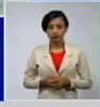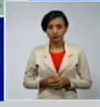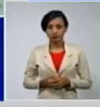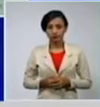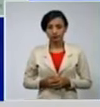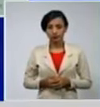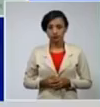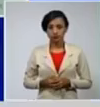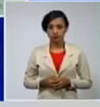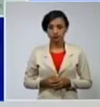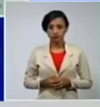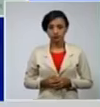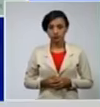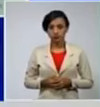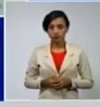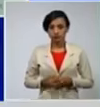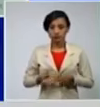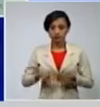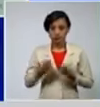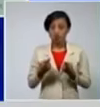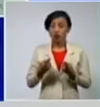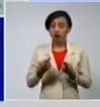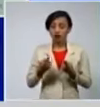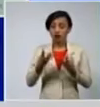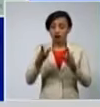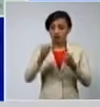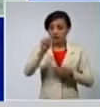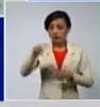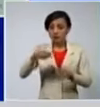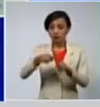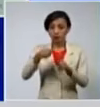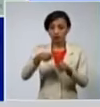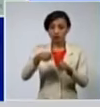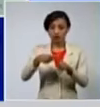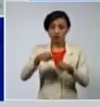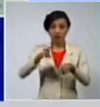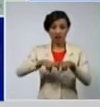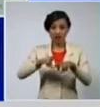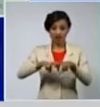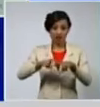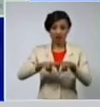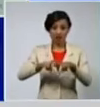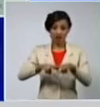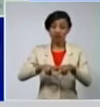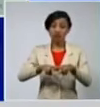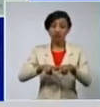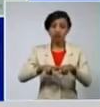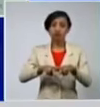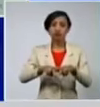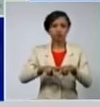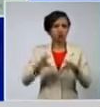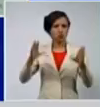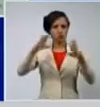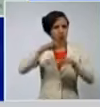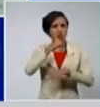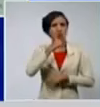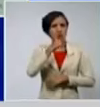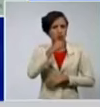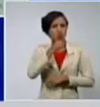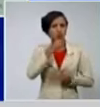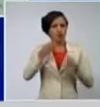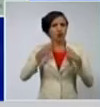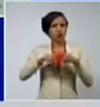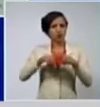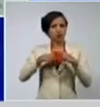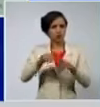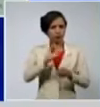se presenta en toda La Habana, no tengo duda que lo van a resolver, no tengo duda que las